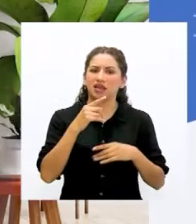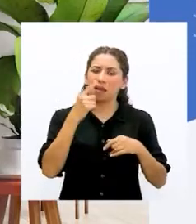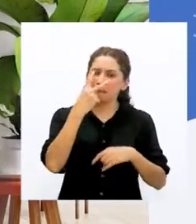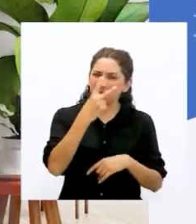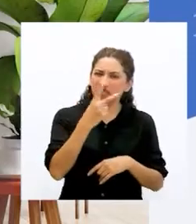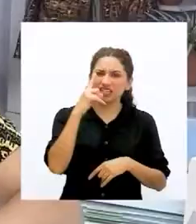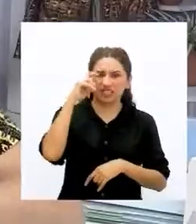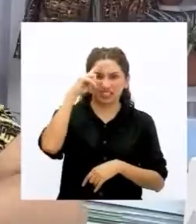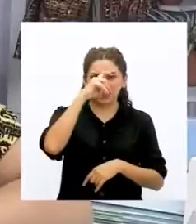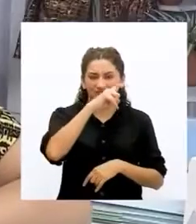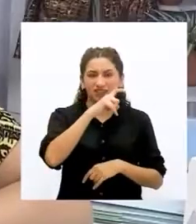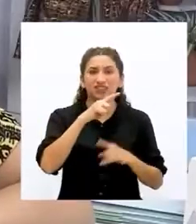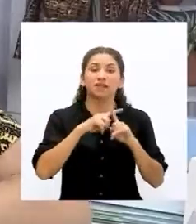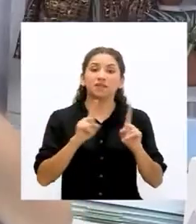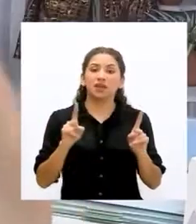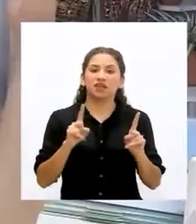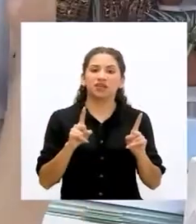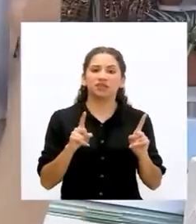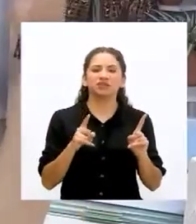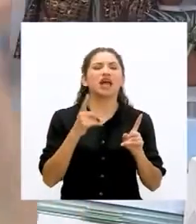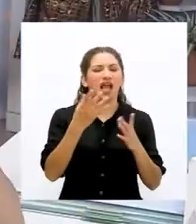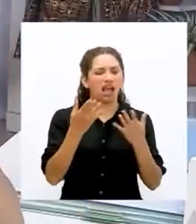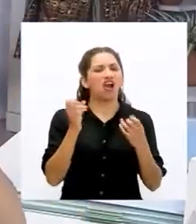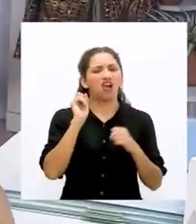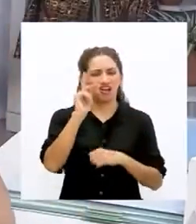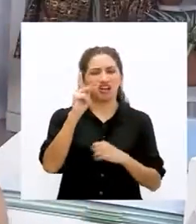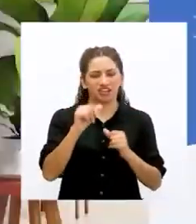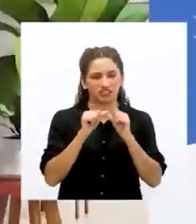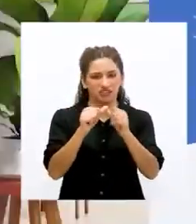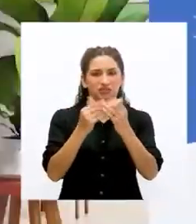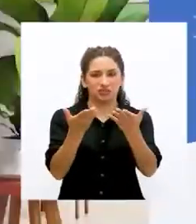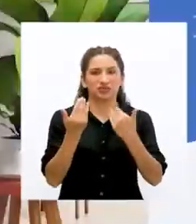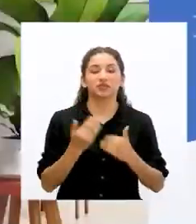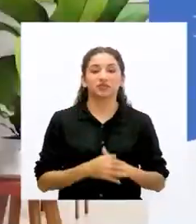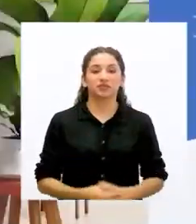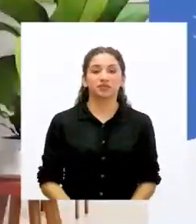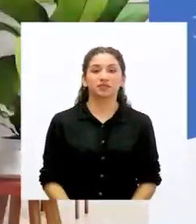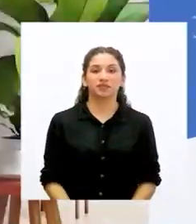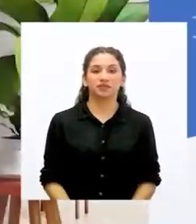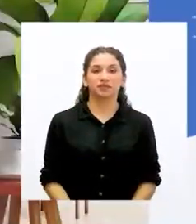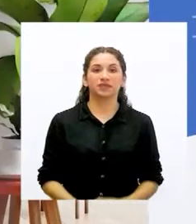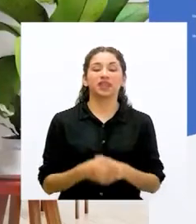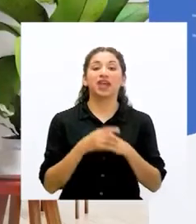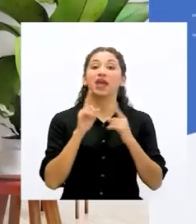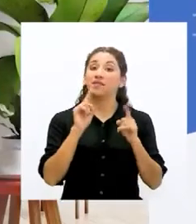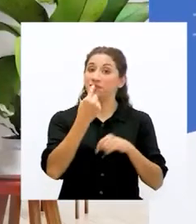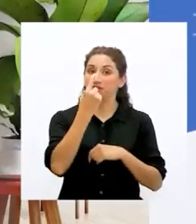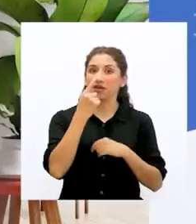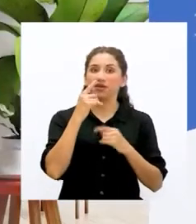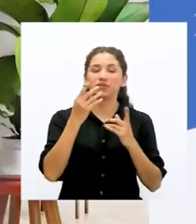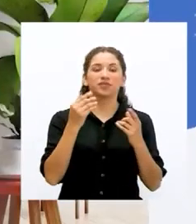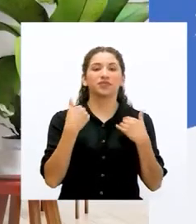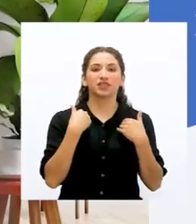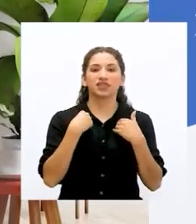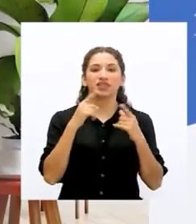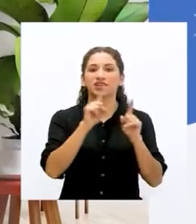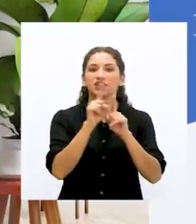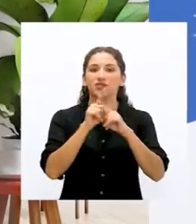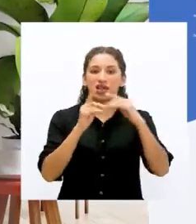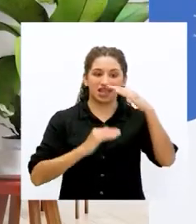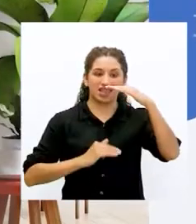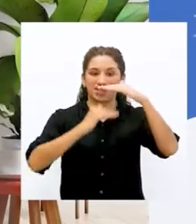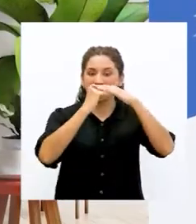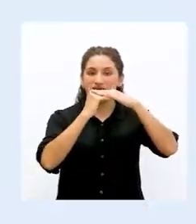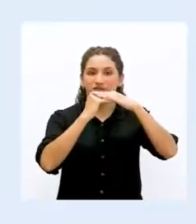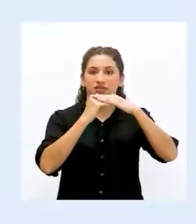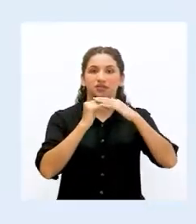complicado al principio. Entonces, sigamos adelante. Bien, pasaremos a determinar los límites de los